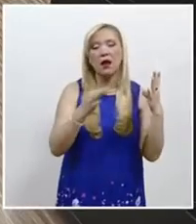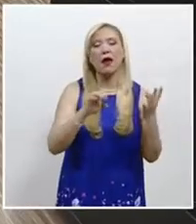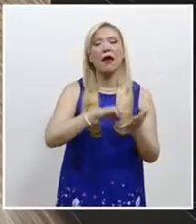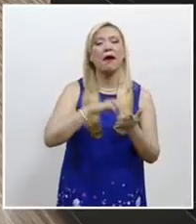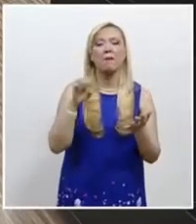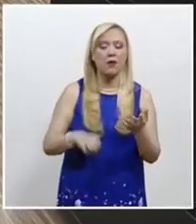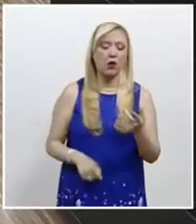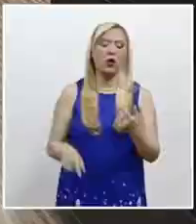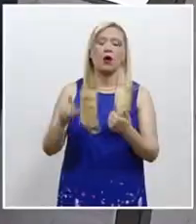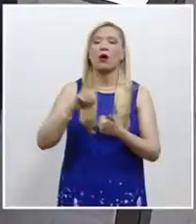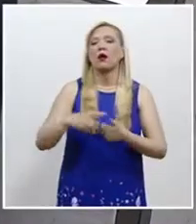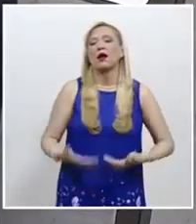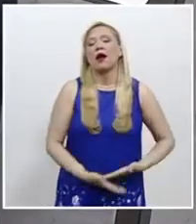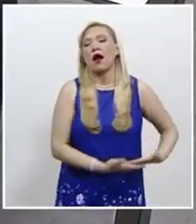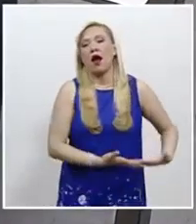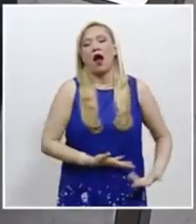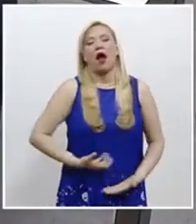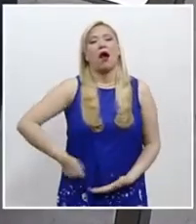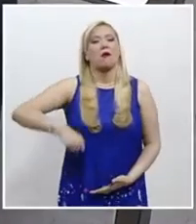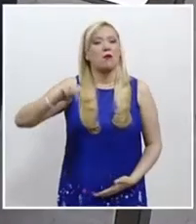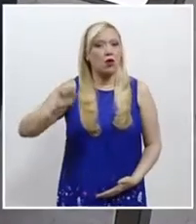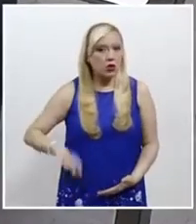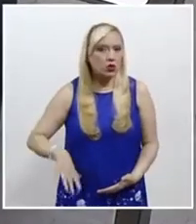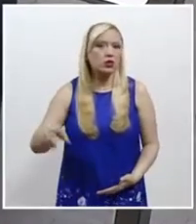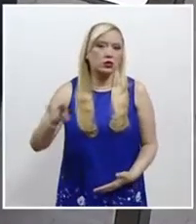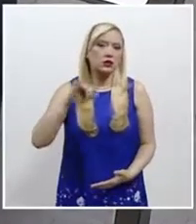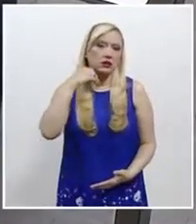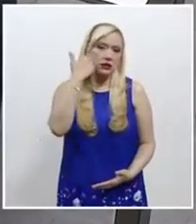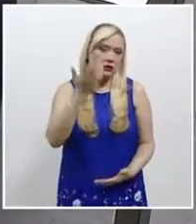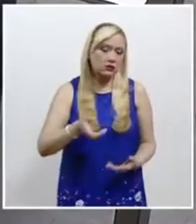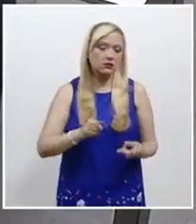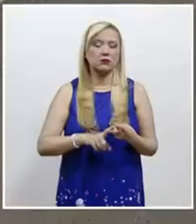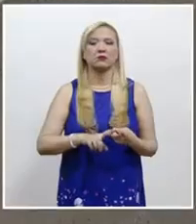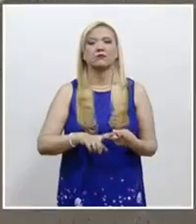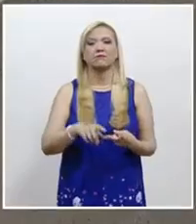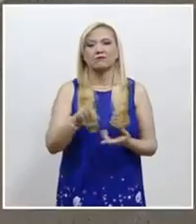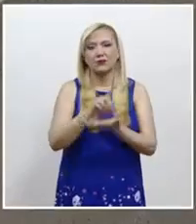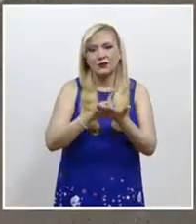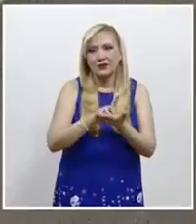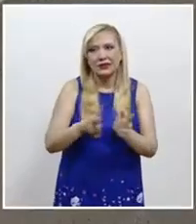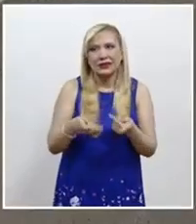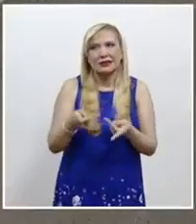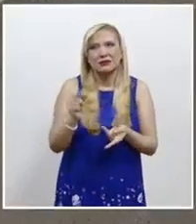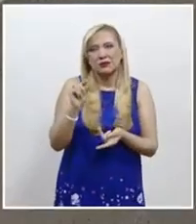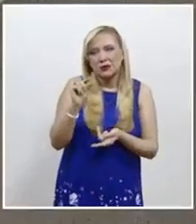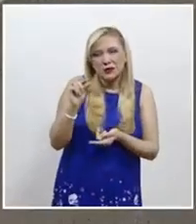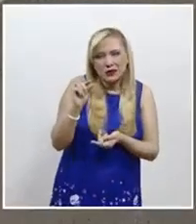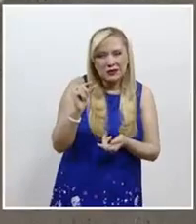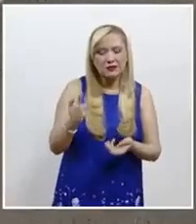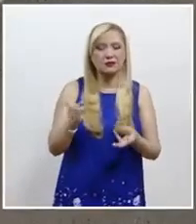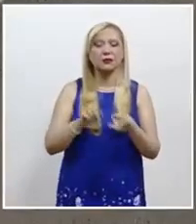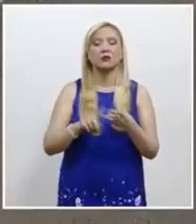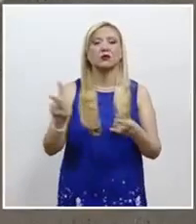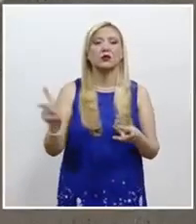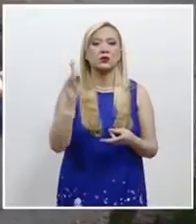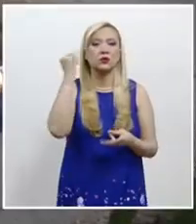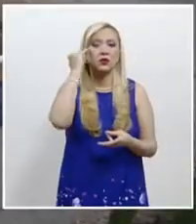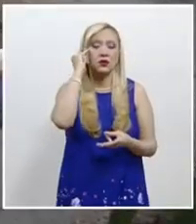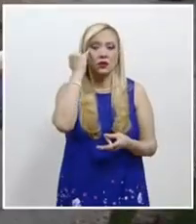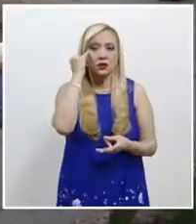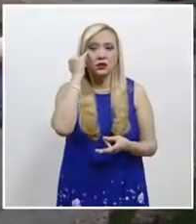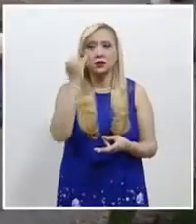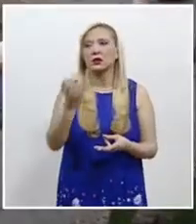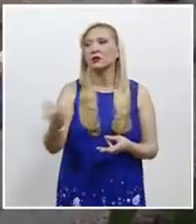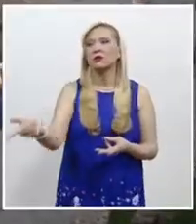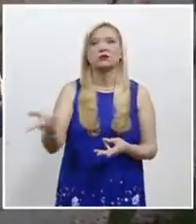amnistía están el aborto consentido, delitos contra la salud, delitos cometidos por integrantes de pueblos indígenas a quienes no se